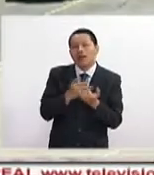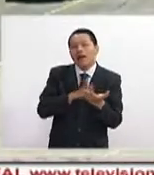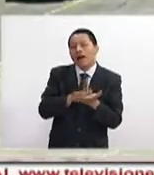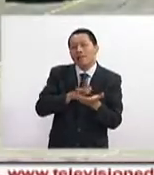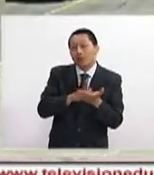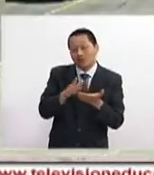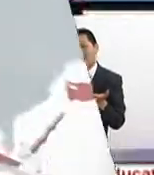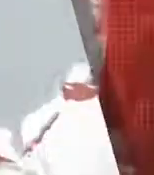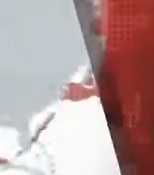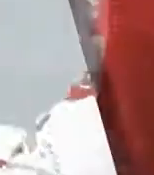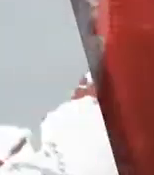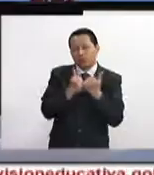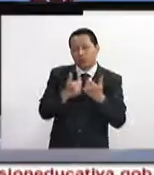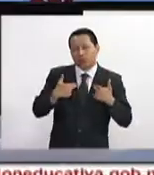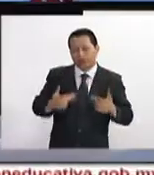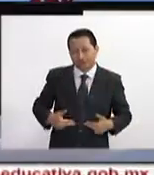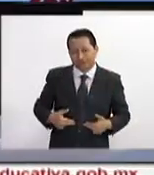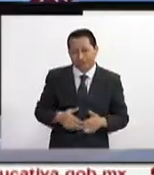humanitaria.